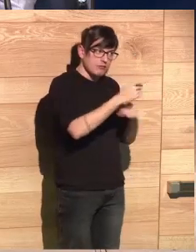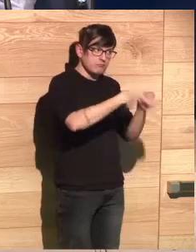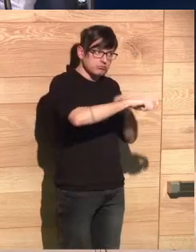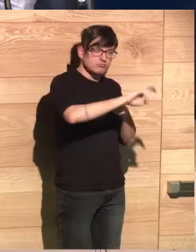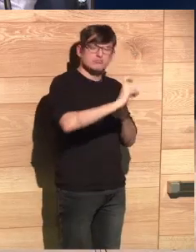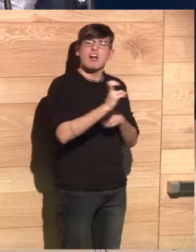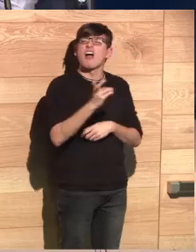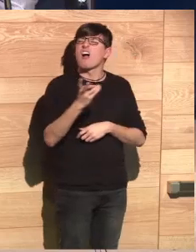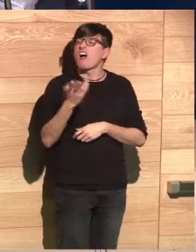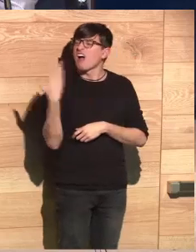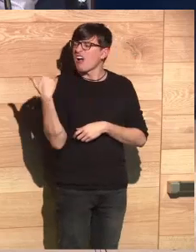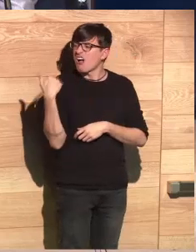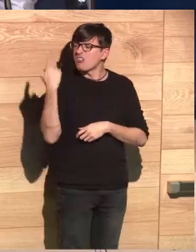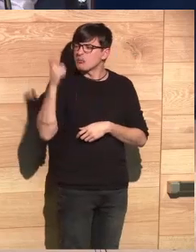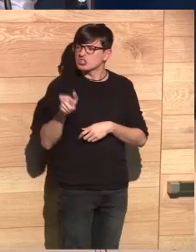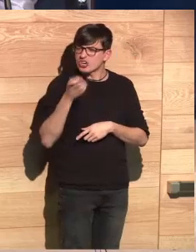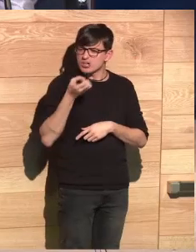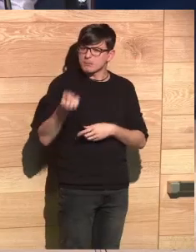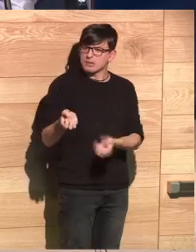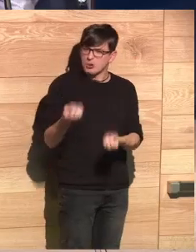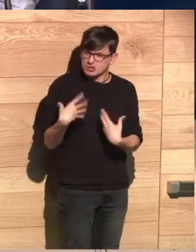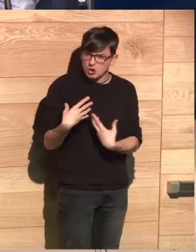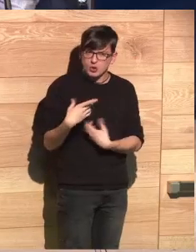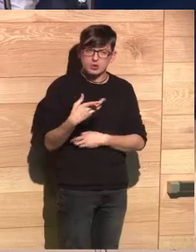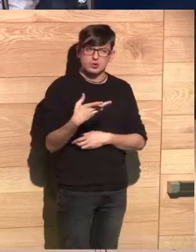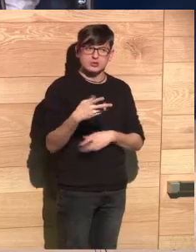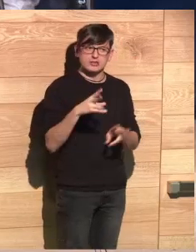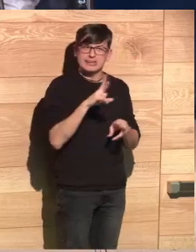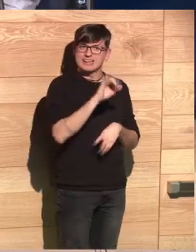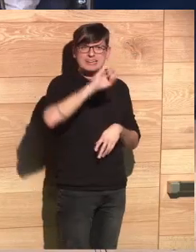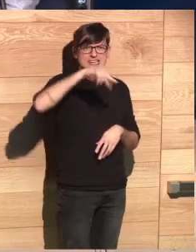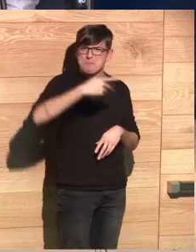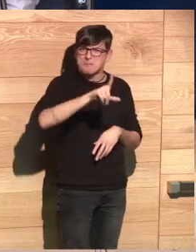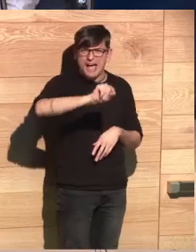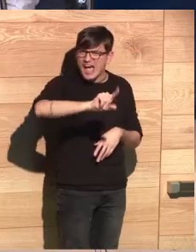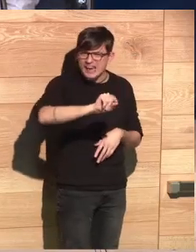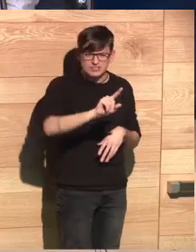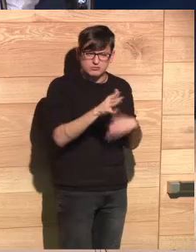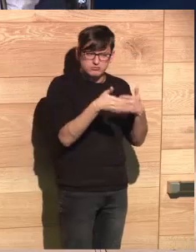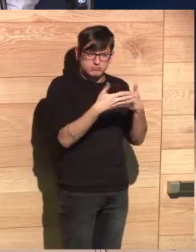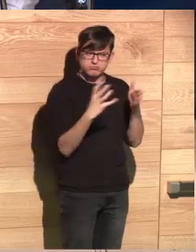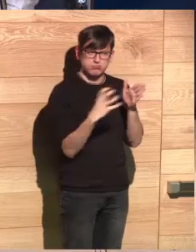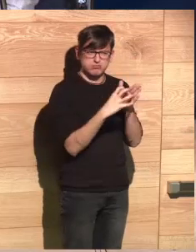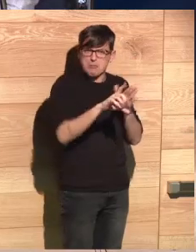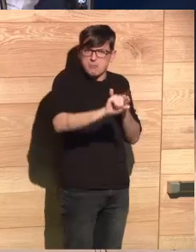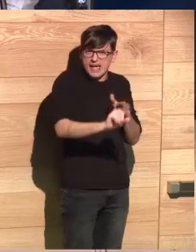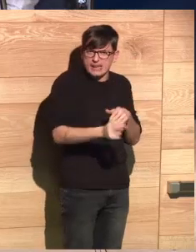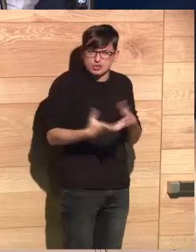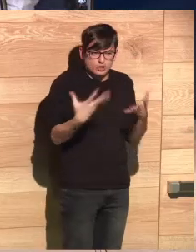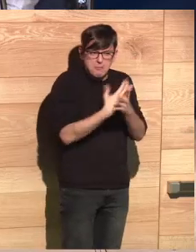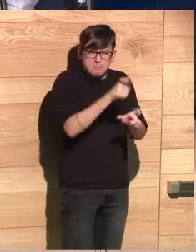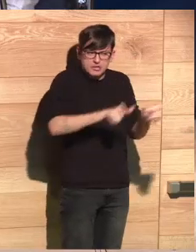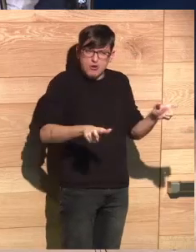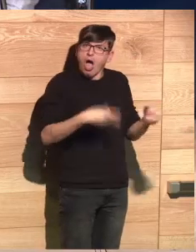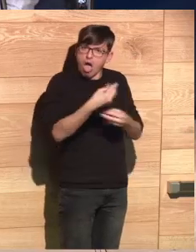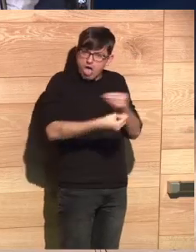quién que para ellos es una inversión interesante, ¿no? El Ring es baratísimo. Todo el mundo lo pone en su puerta, pero es súper barato. Porque eso significa que